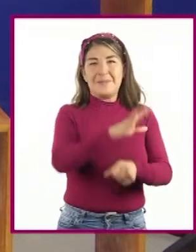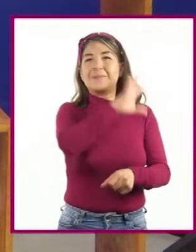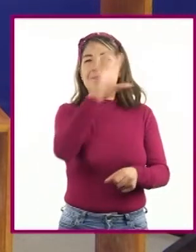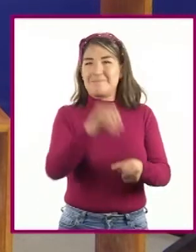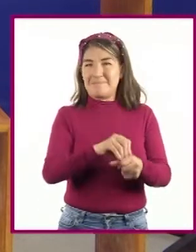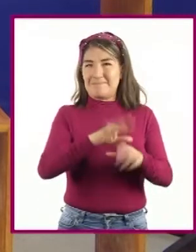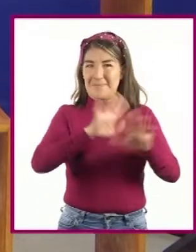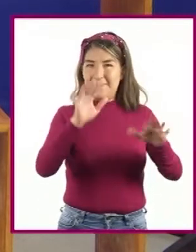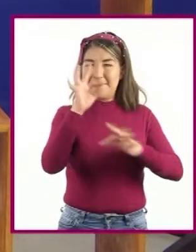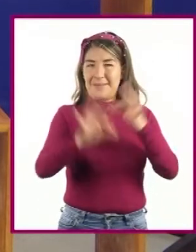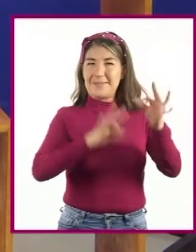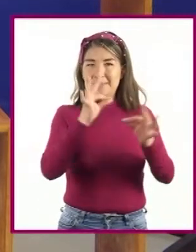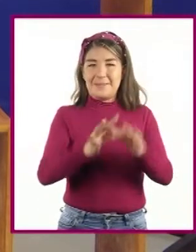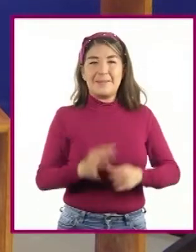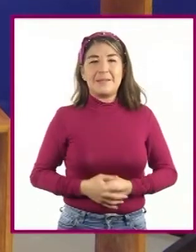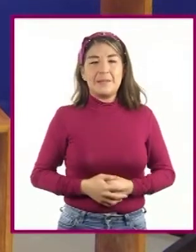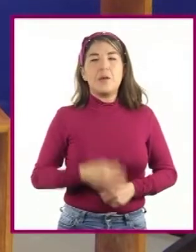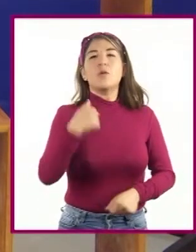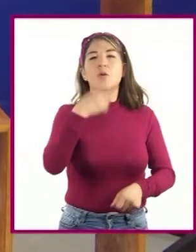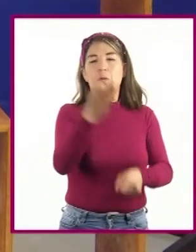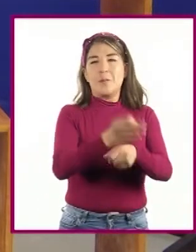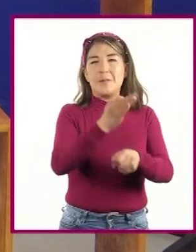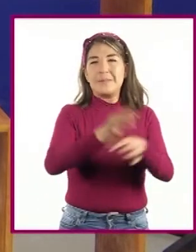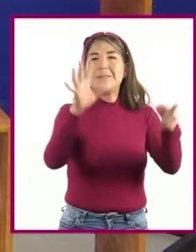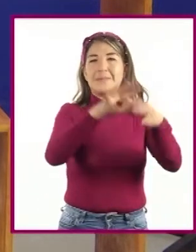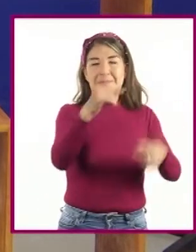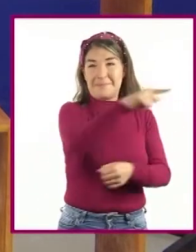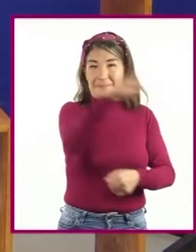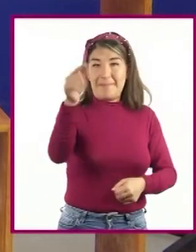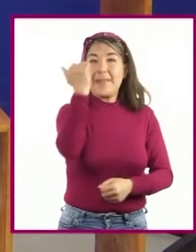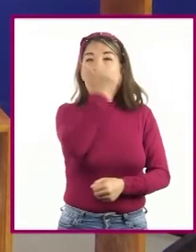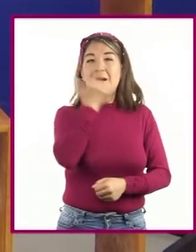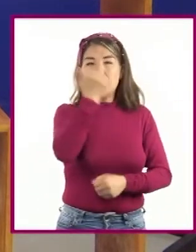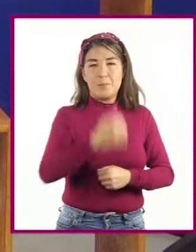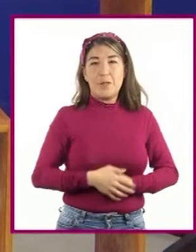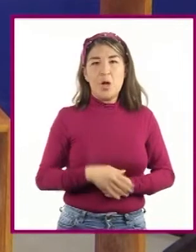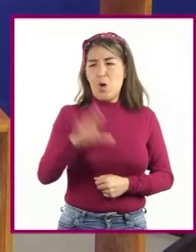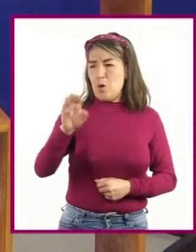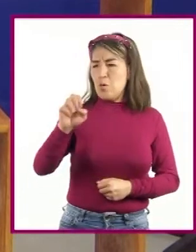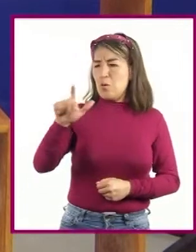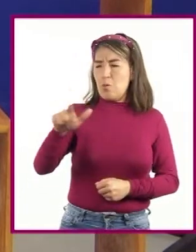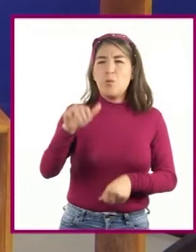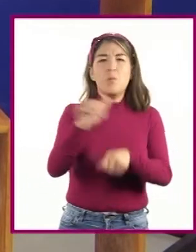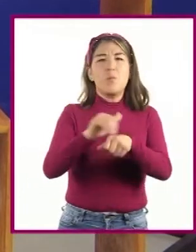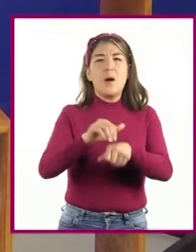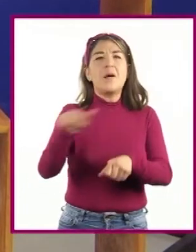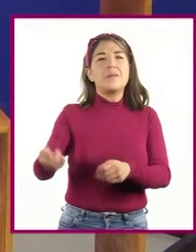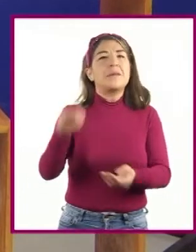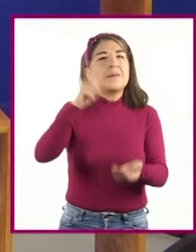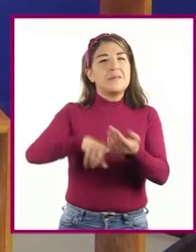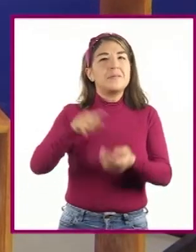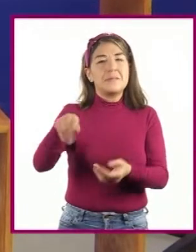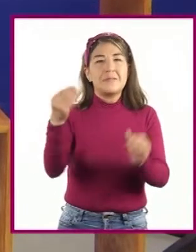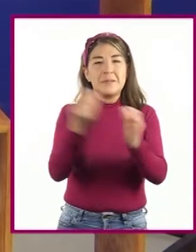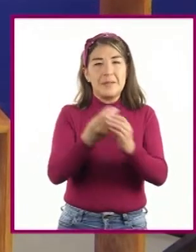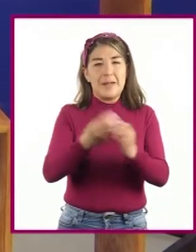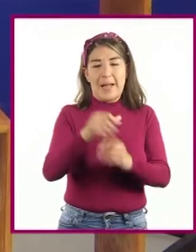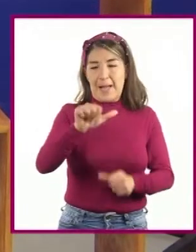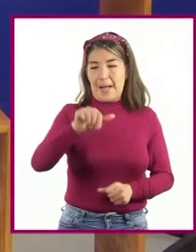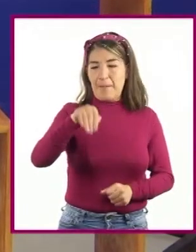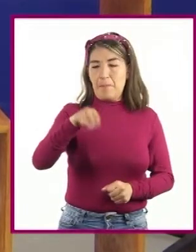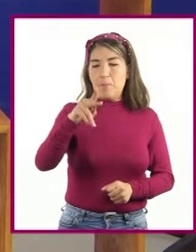listo. Déjame explicar a las alumnas y alumnos que la col morada contiene un compuesto llamado